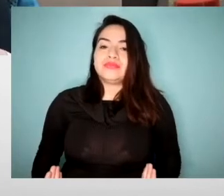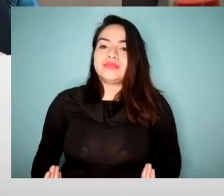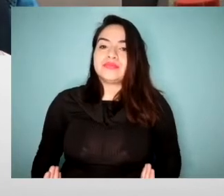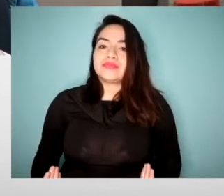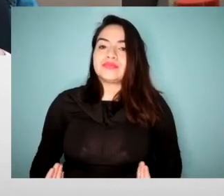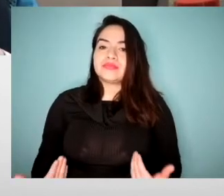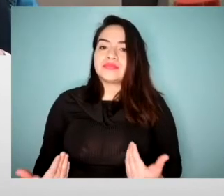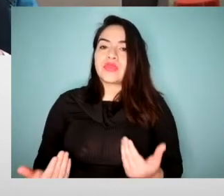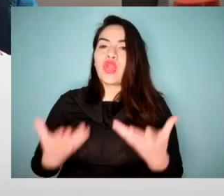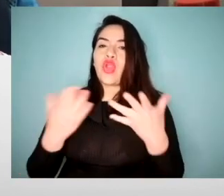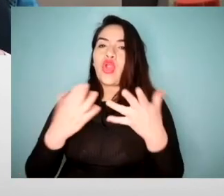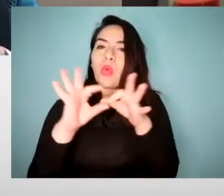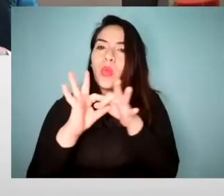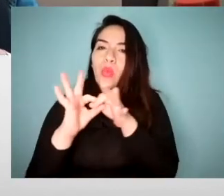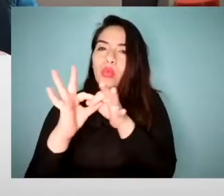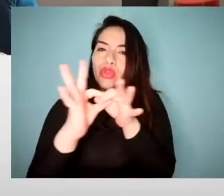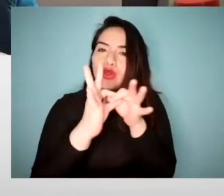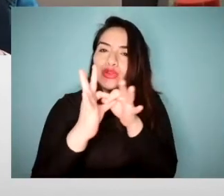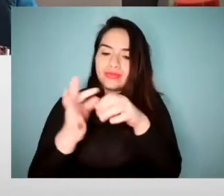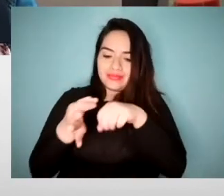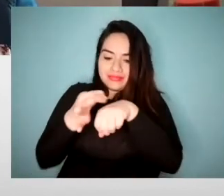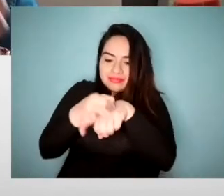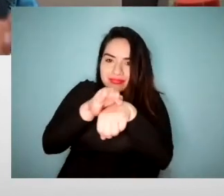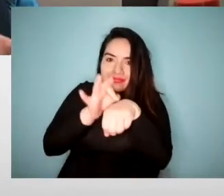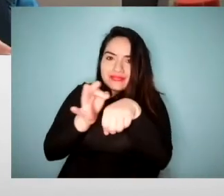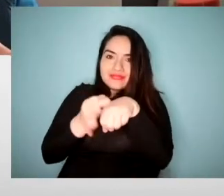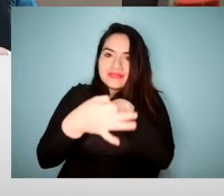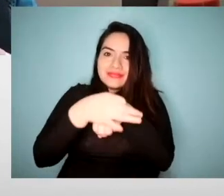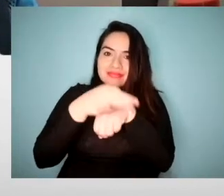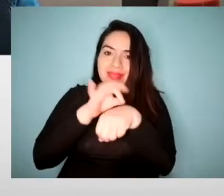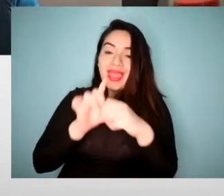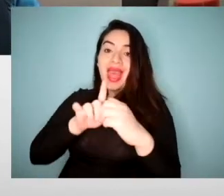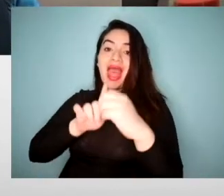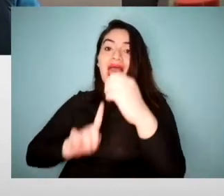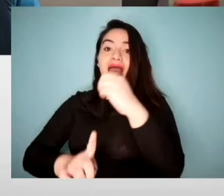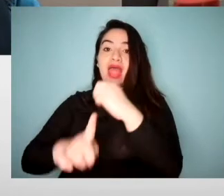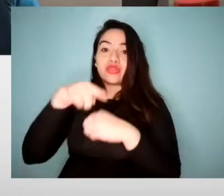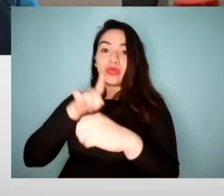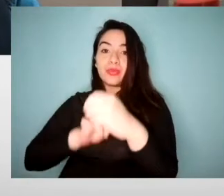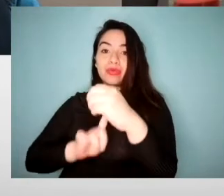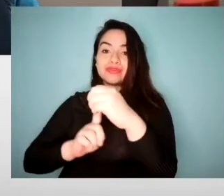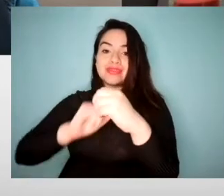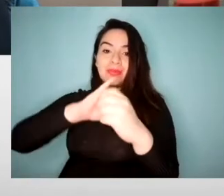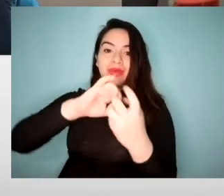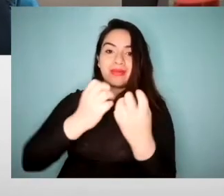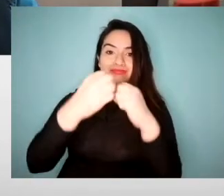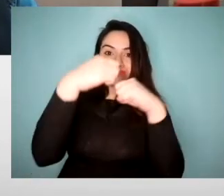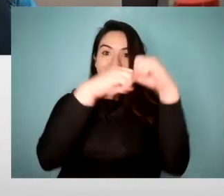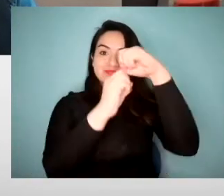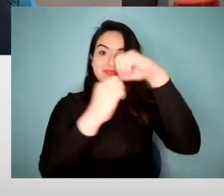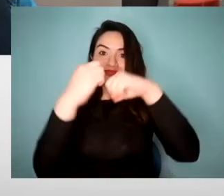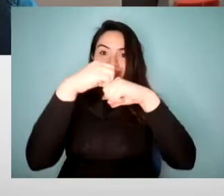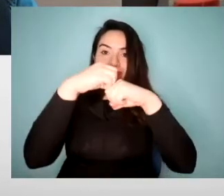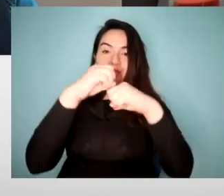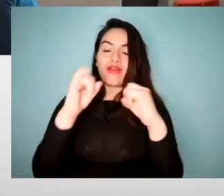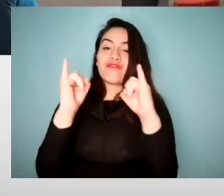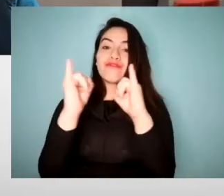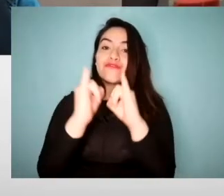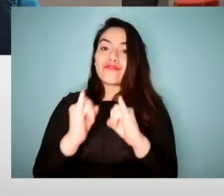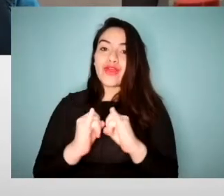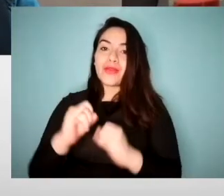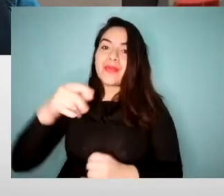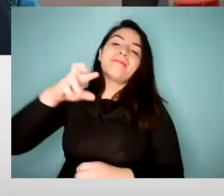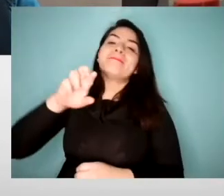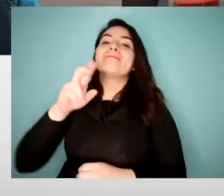cómo se van uniendo los átomos para coordinar aminoácidos que constituyen luego las proteínas. Describir todo esto utilizando